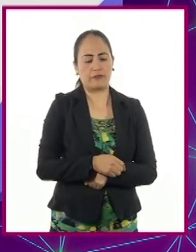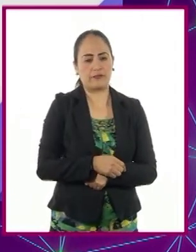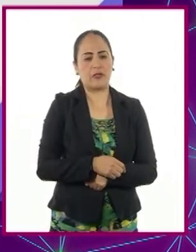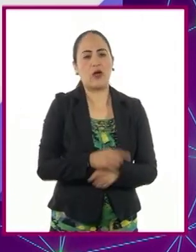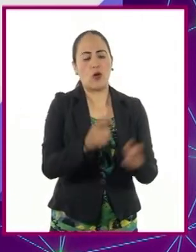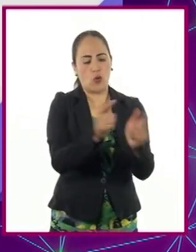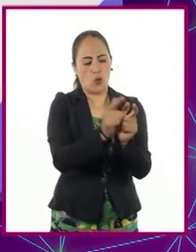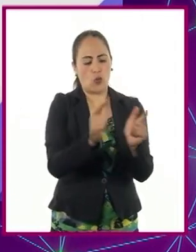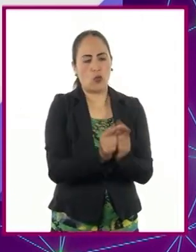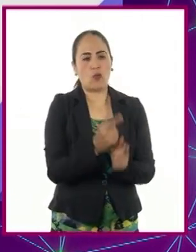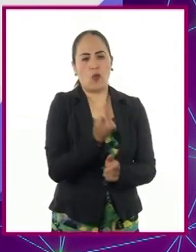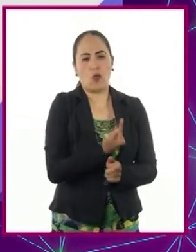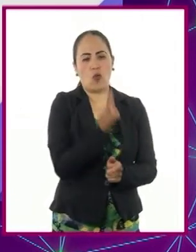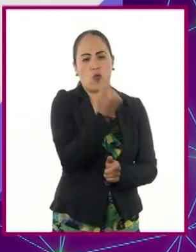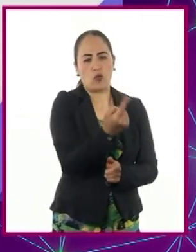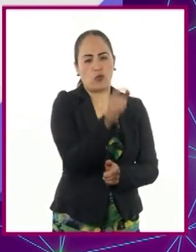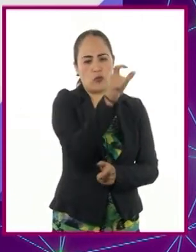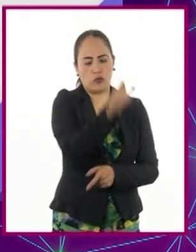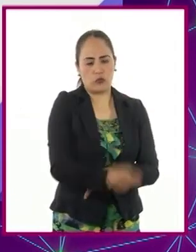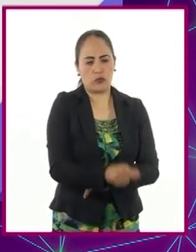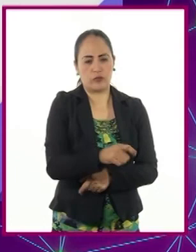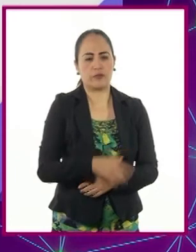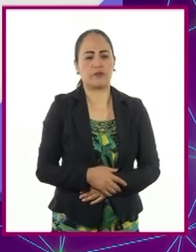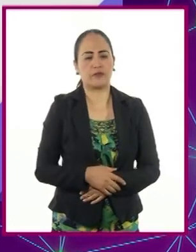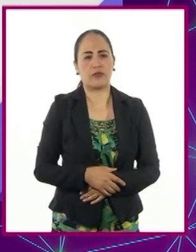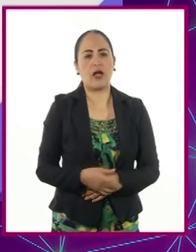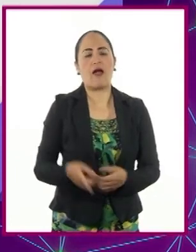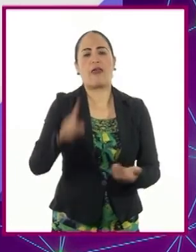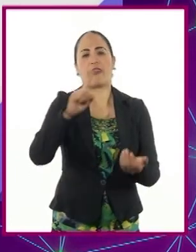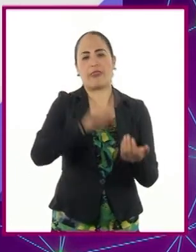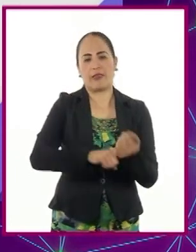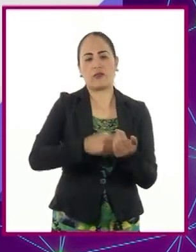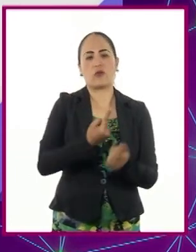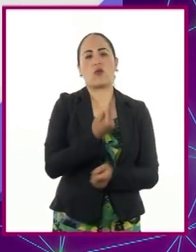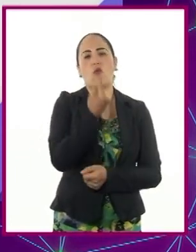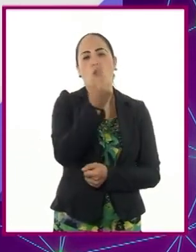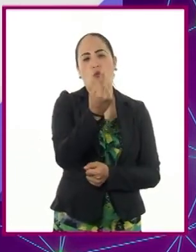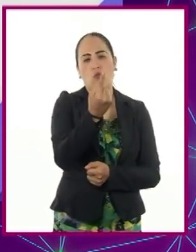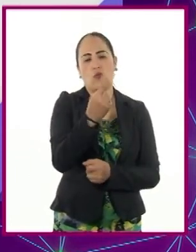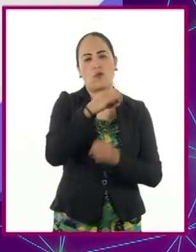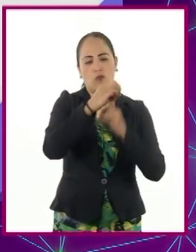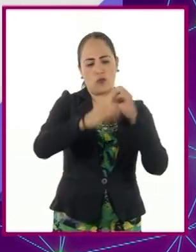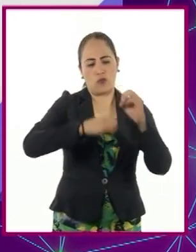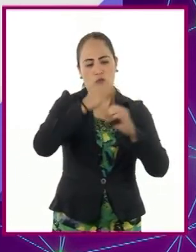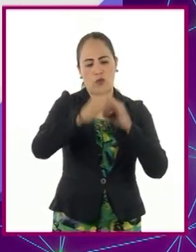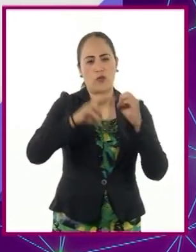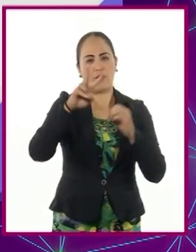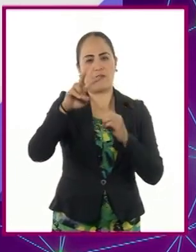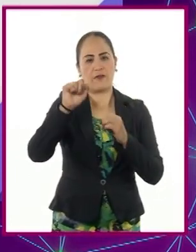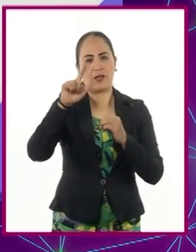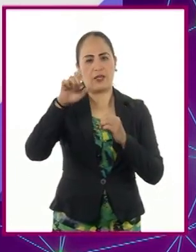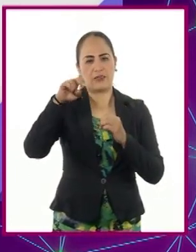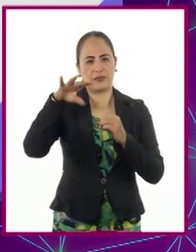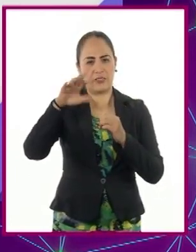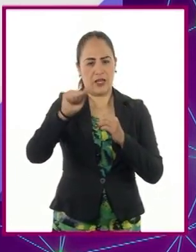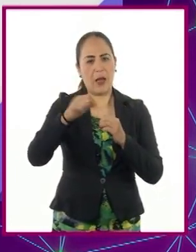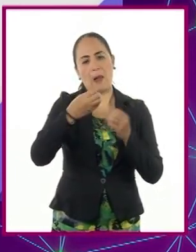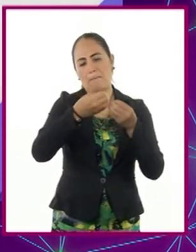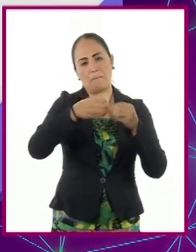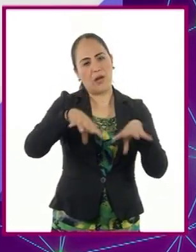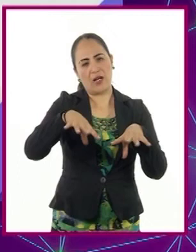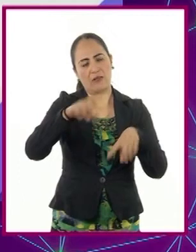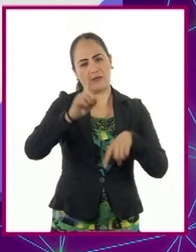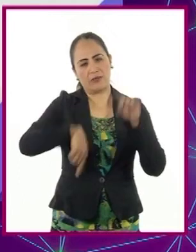grupo 1, por lo que en su única órbita tiene un electrón de valencia que tiende a perder. Es por eso que